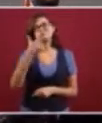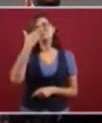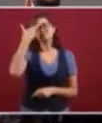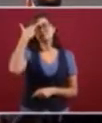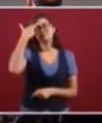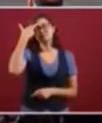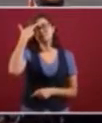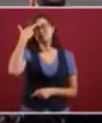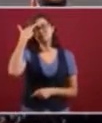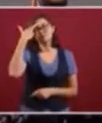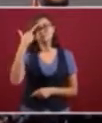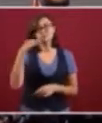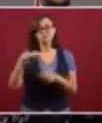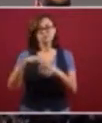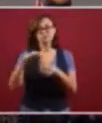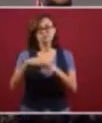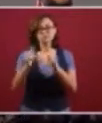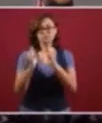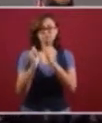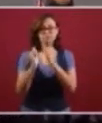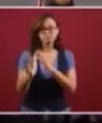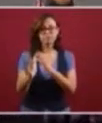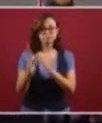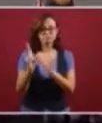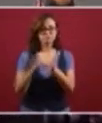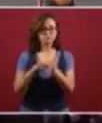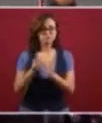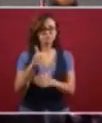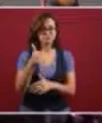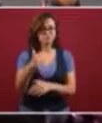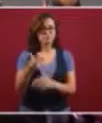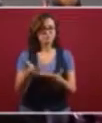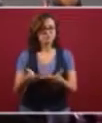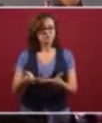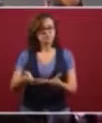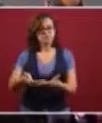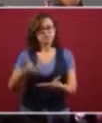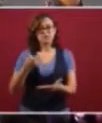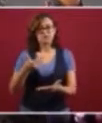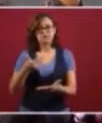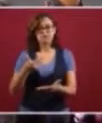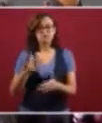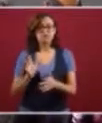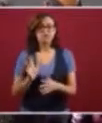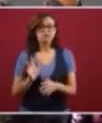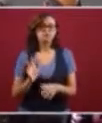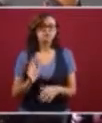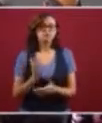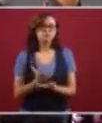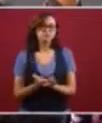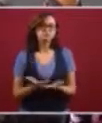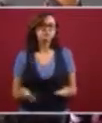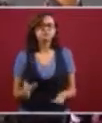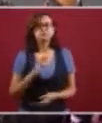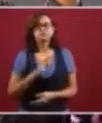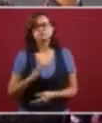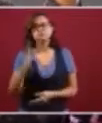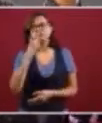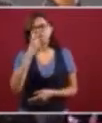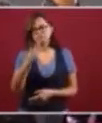antes del fraude del 2006 lo digo ahora porque lo